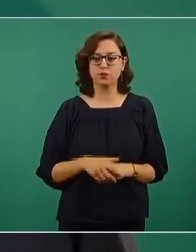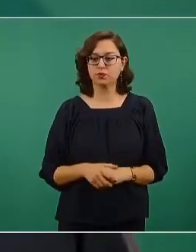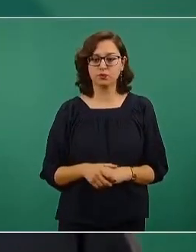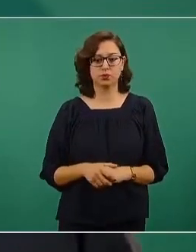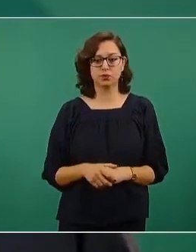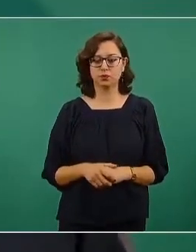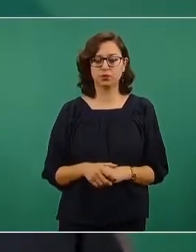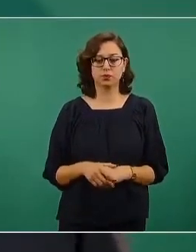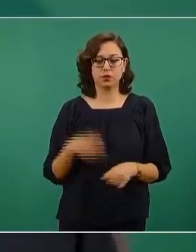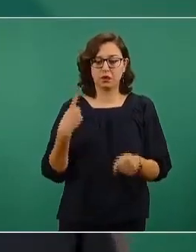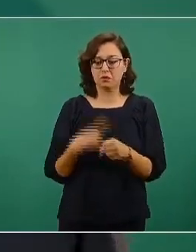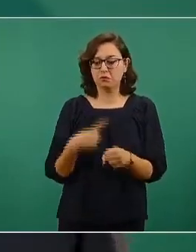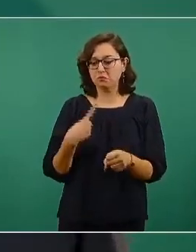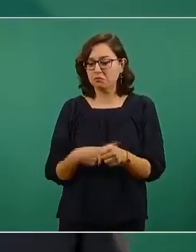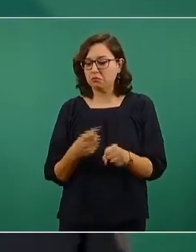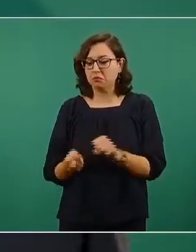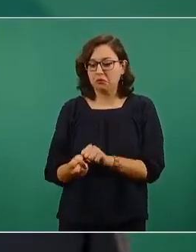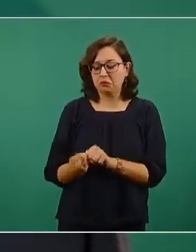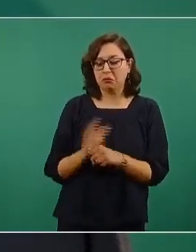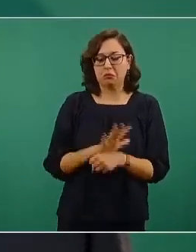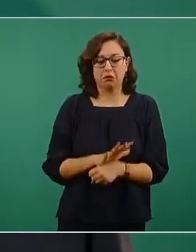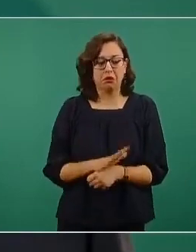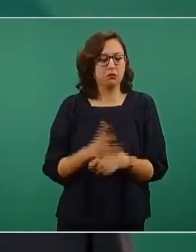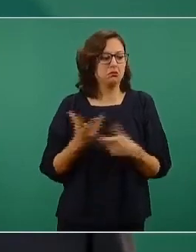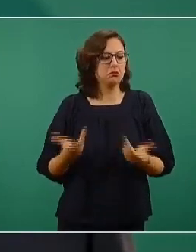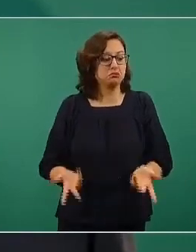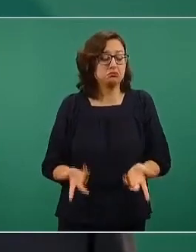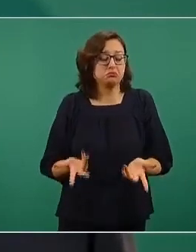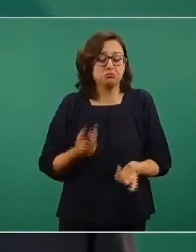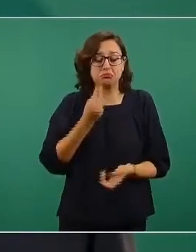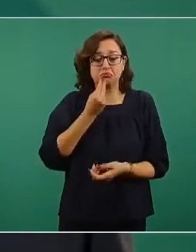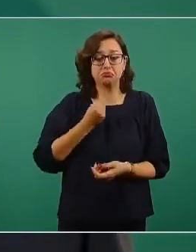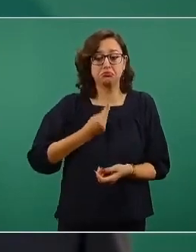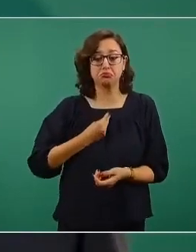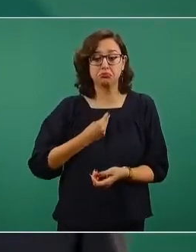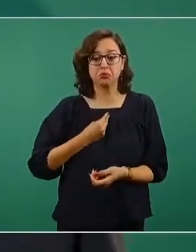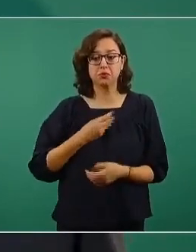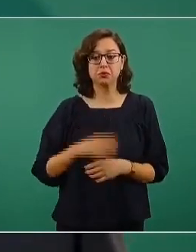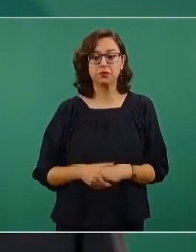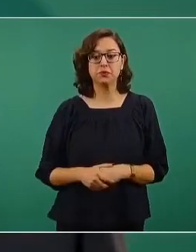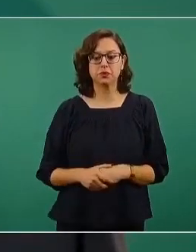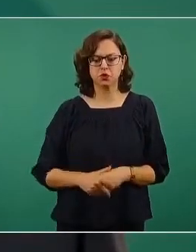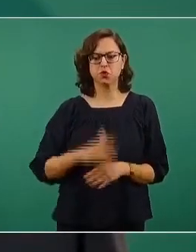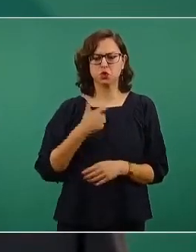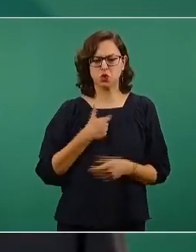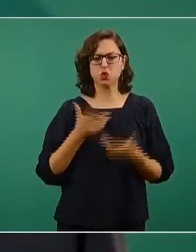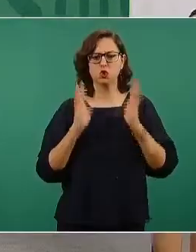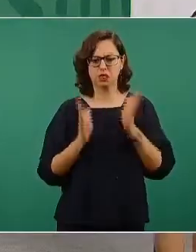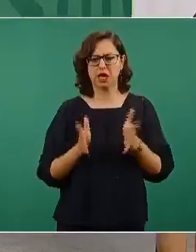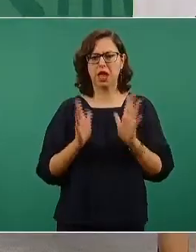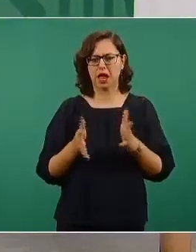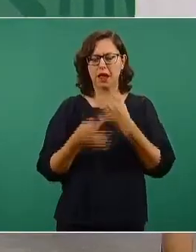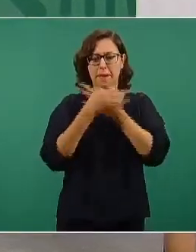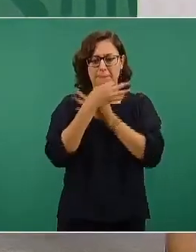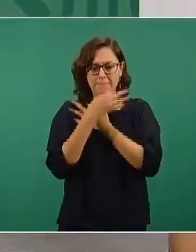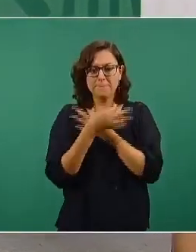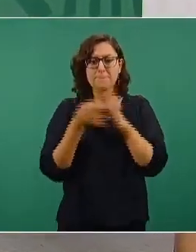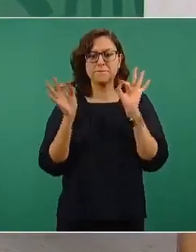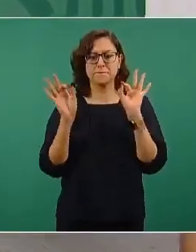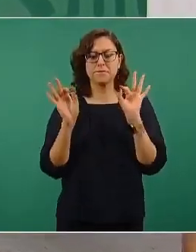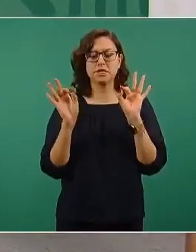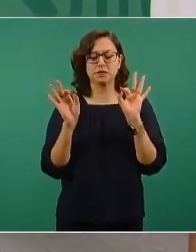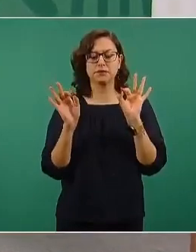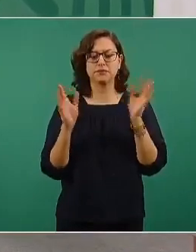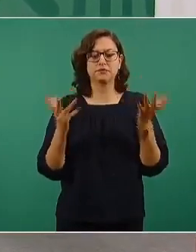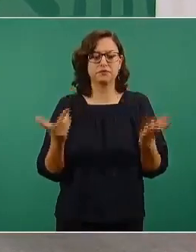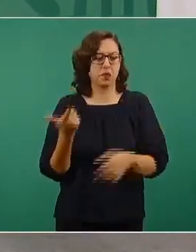cualquier pretexto, ya lo he dicho, para dar el ejemplo de que